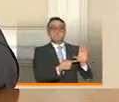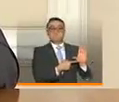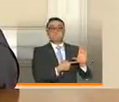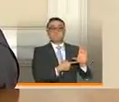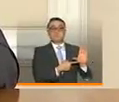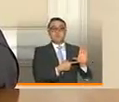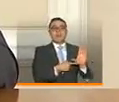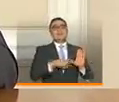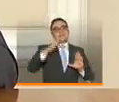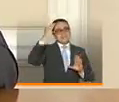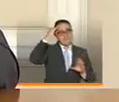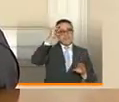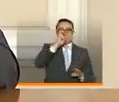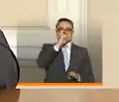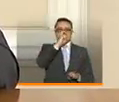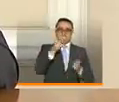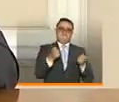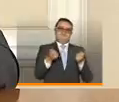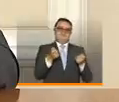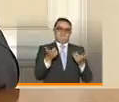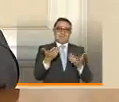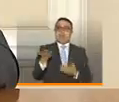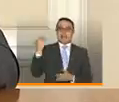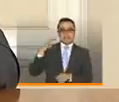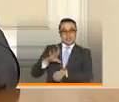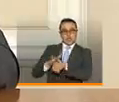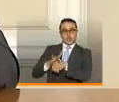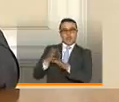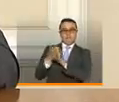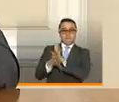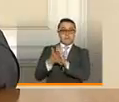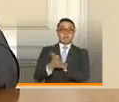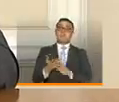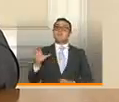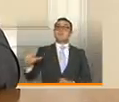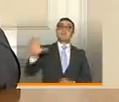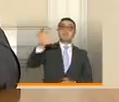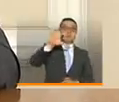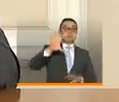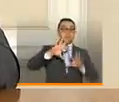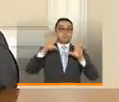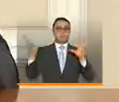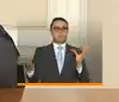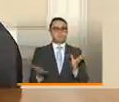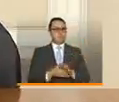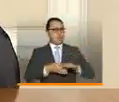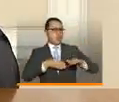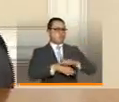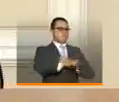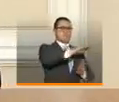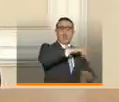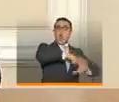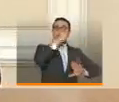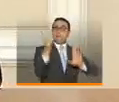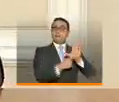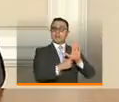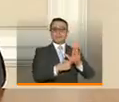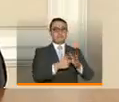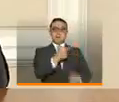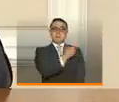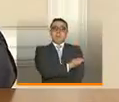una restricción, como decía el doctor Yarvas, en que ningún país del mundo tiene como quisiera la totalidad de las